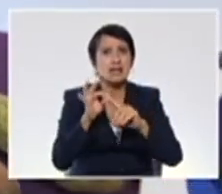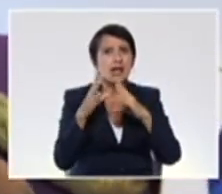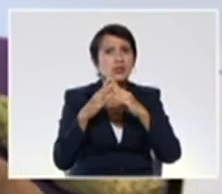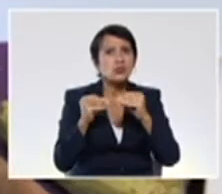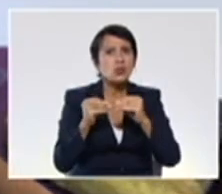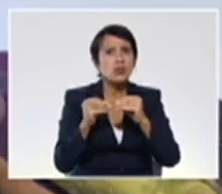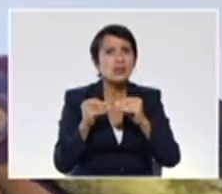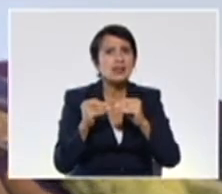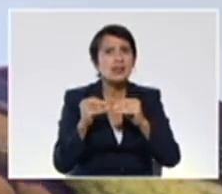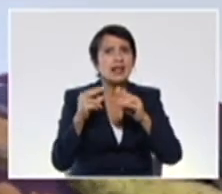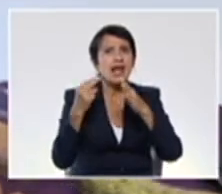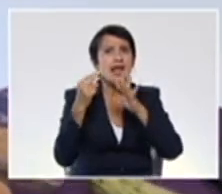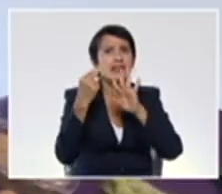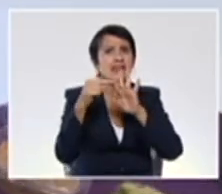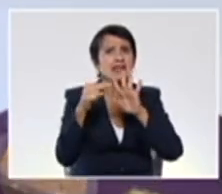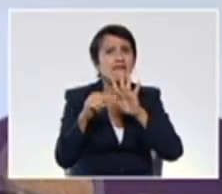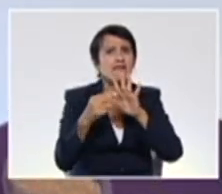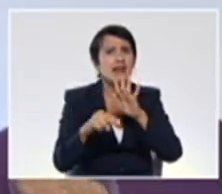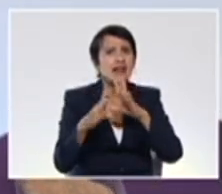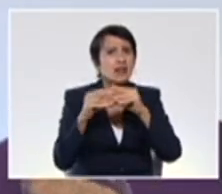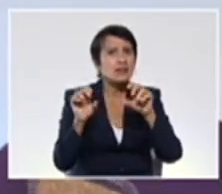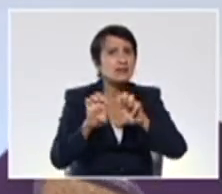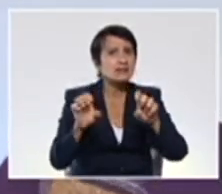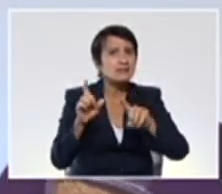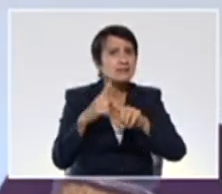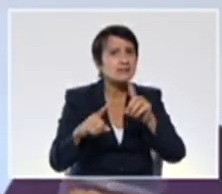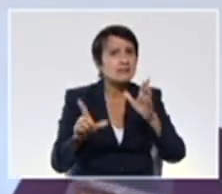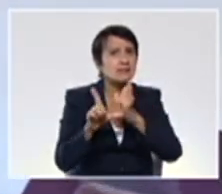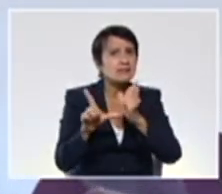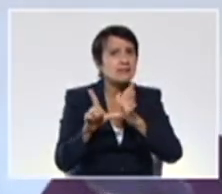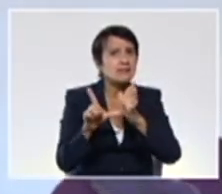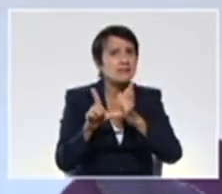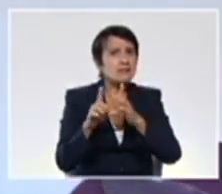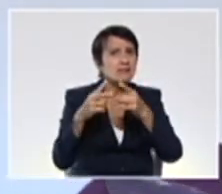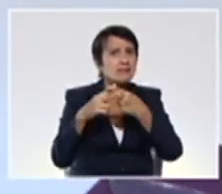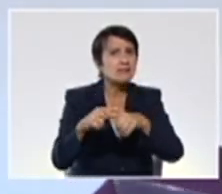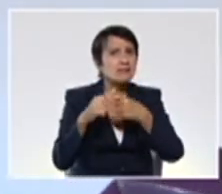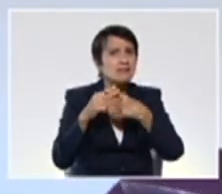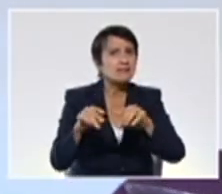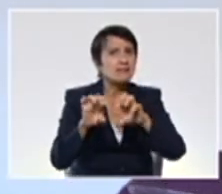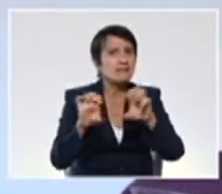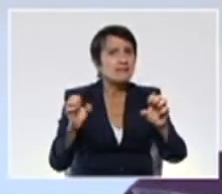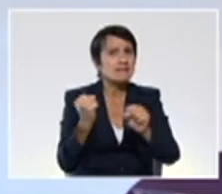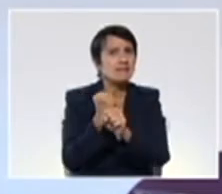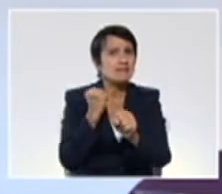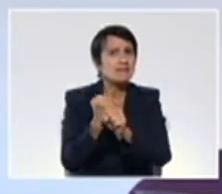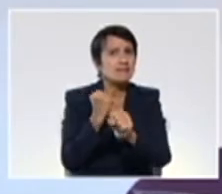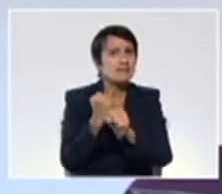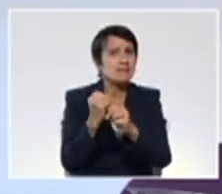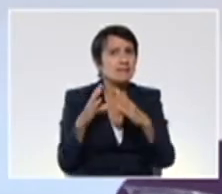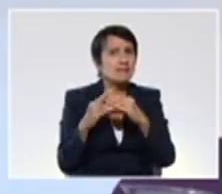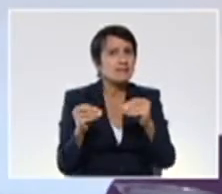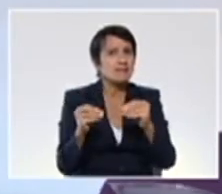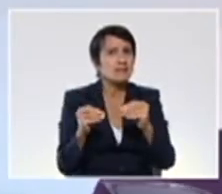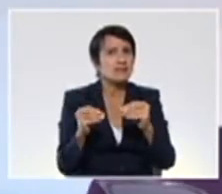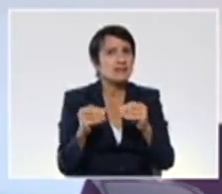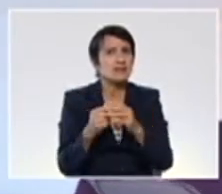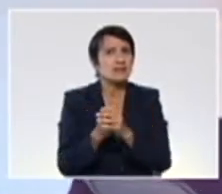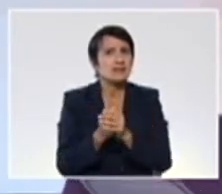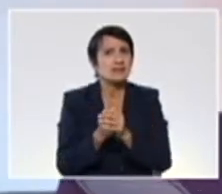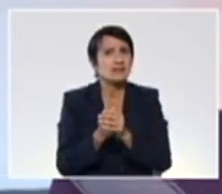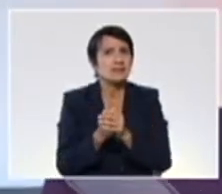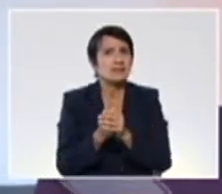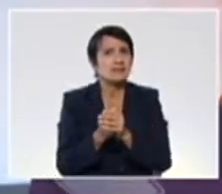se ubican en el nivel de educación media, y para los participantes de los talleres de educación laboral. Como lo dije, hoy es jueves